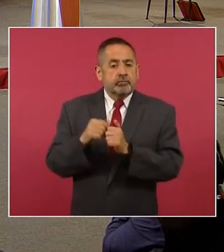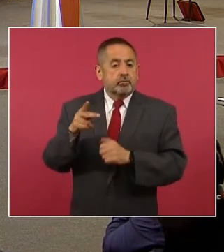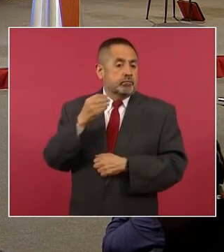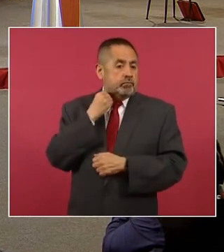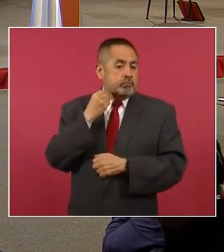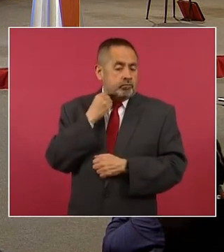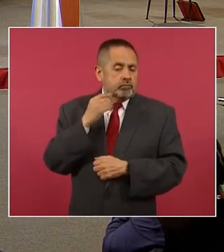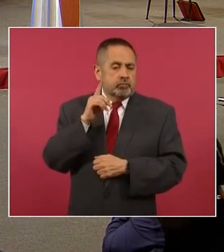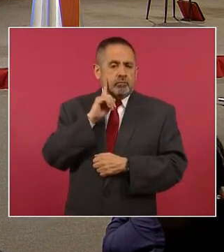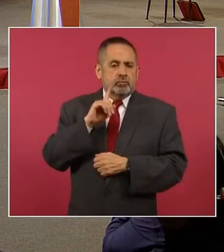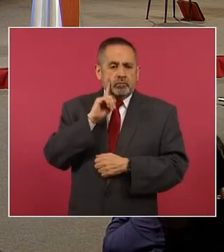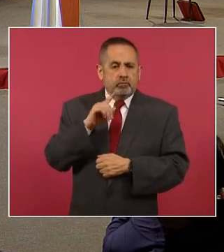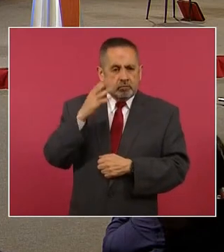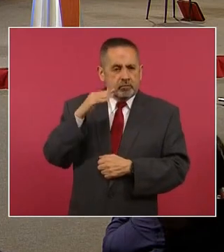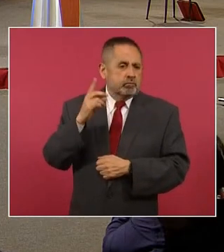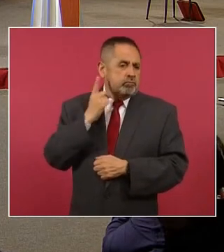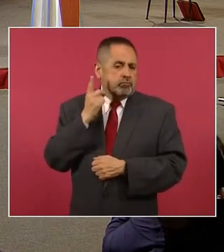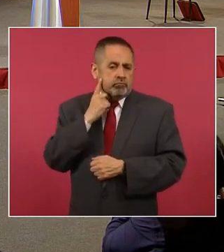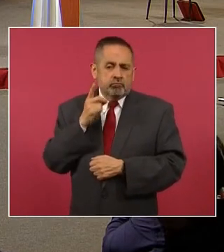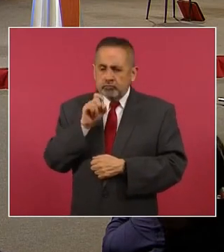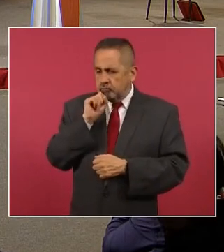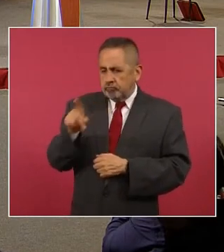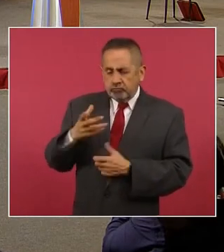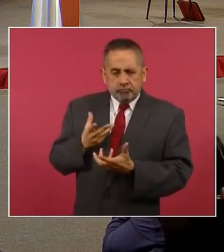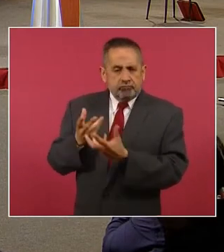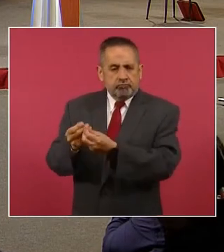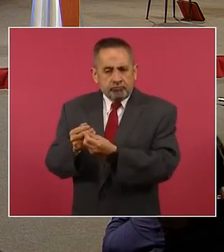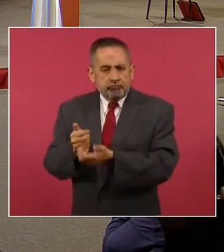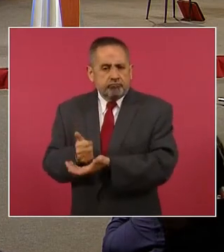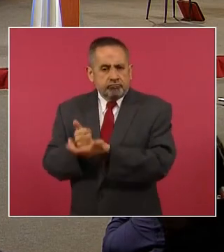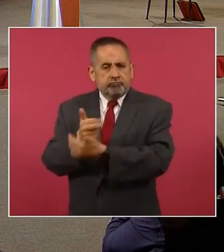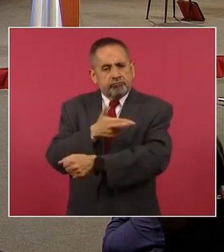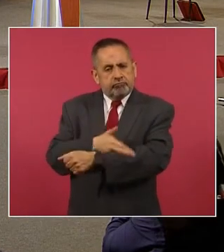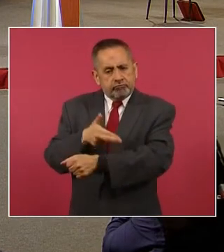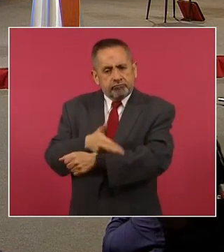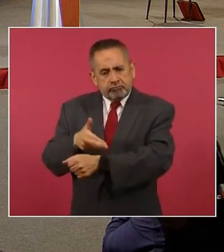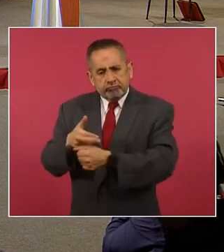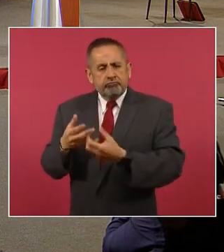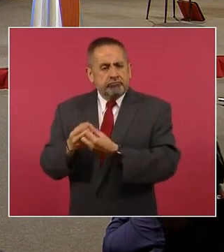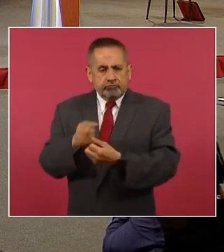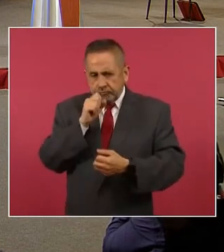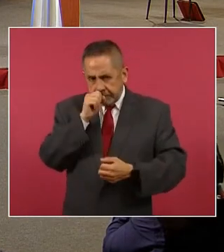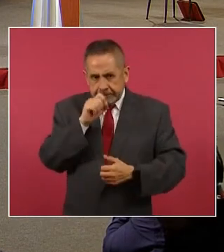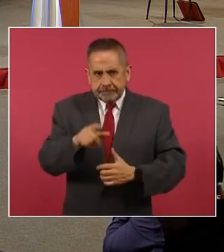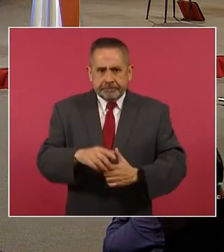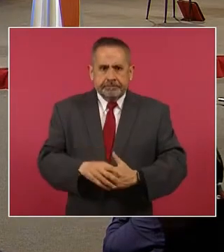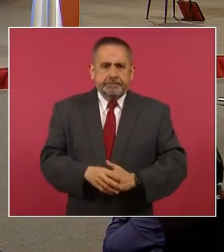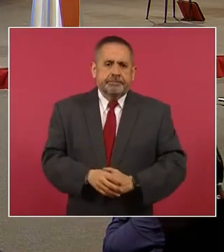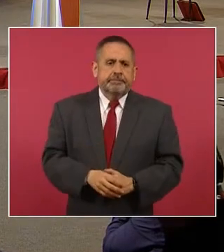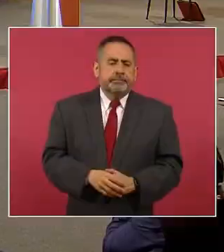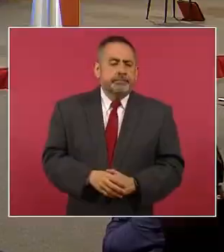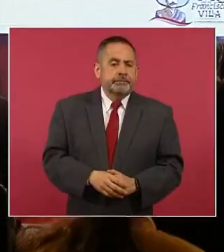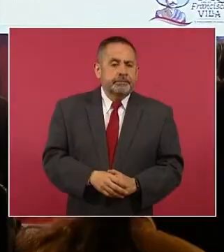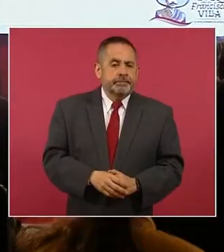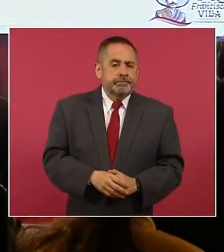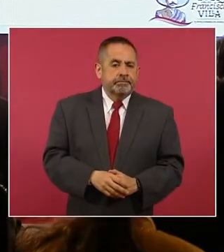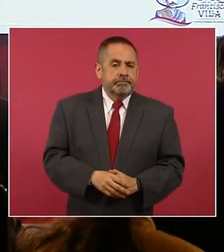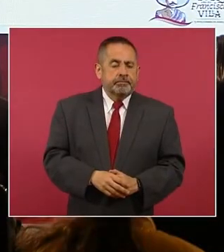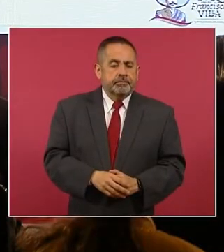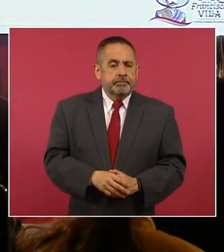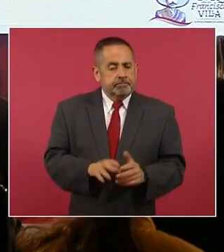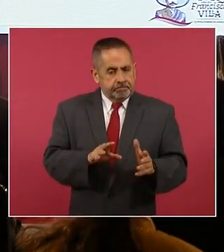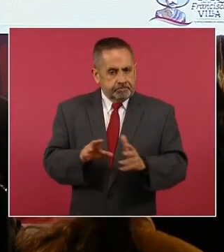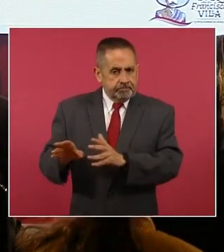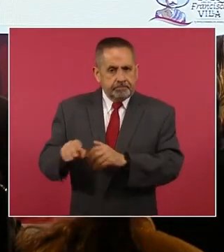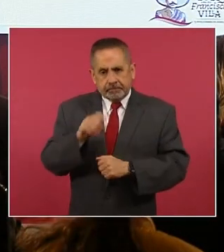abogada, una señora diputada que ha estado ayudando también en el proceso. Adelante. Traemos aquí también